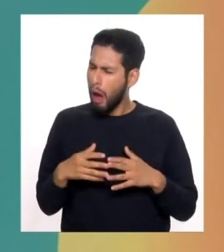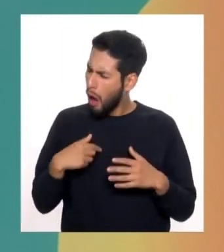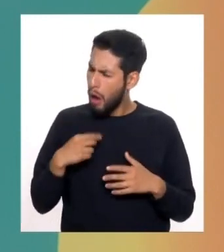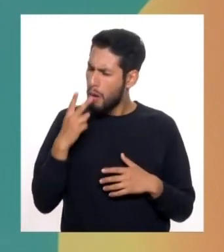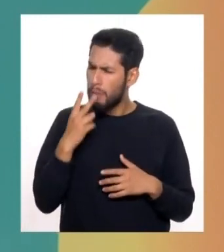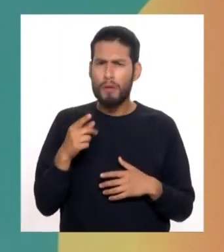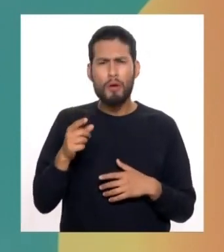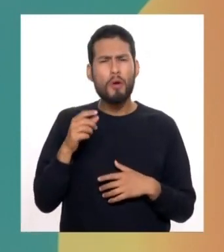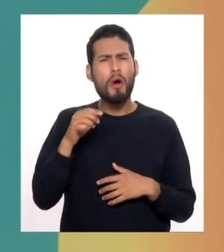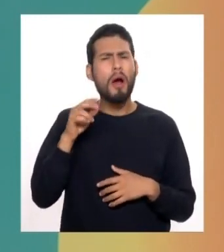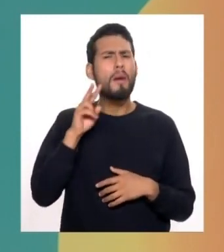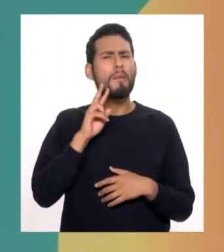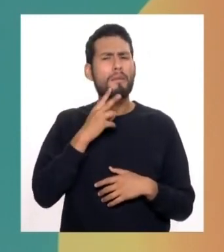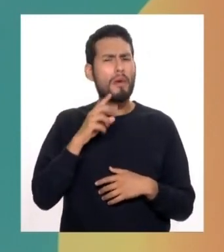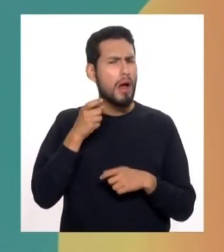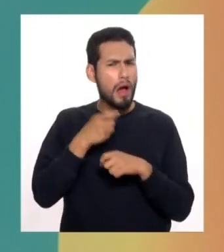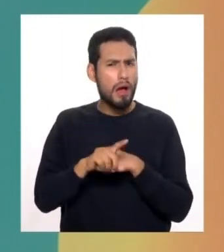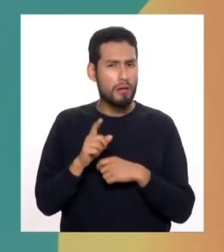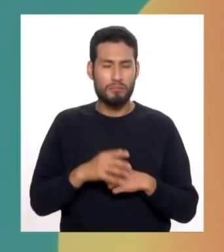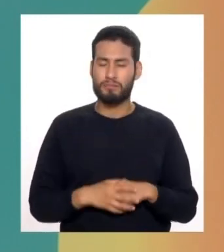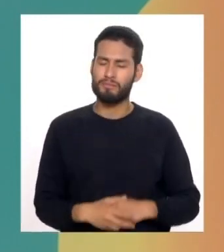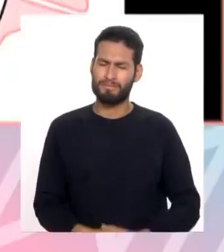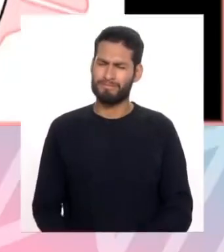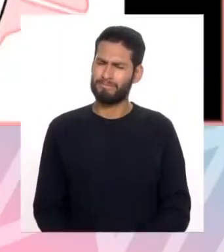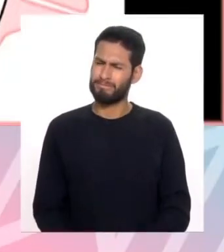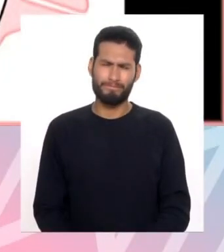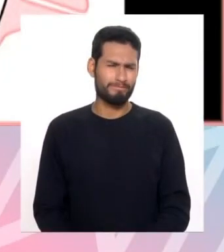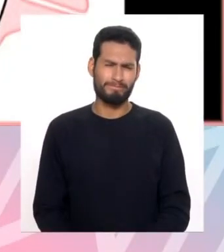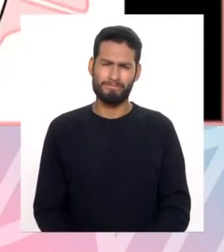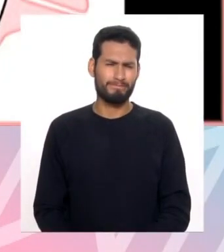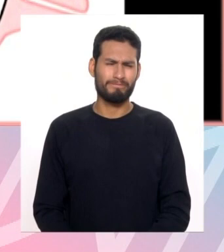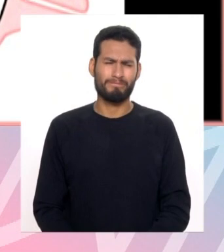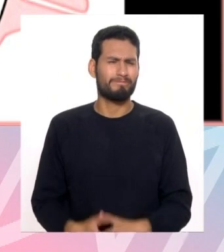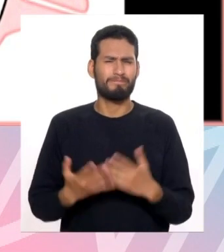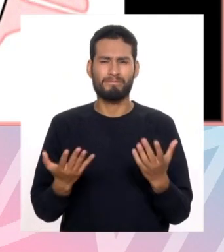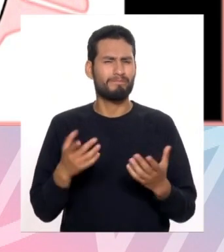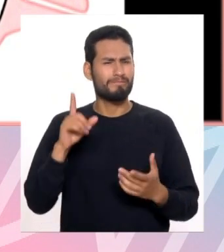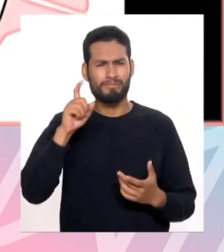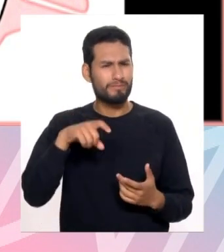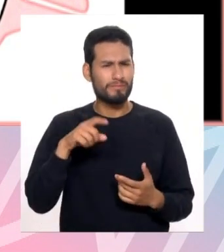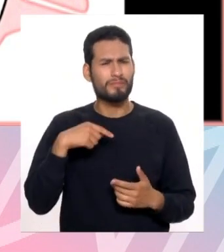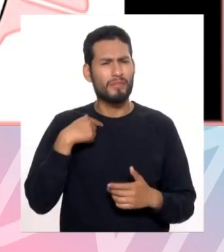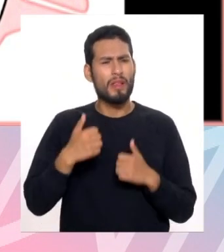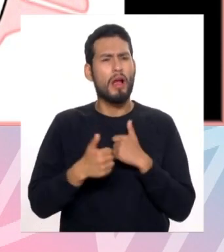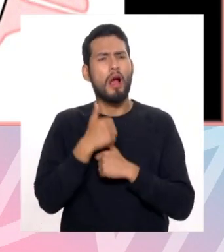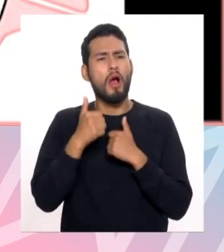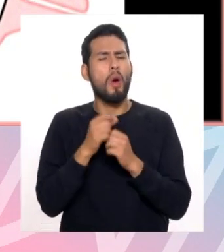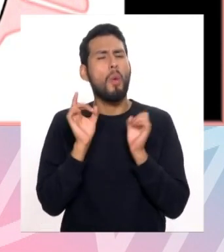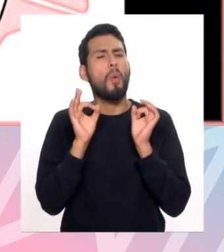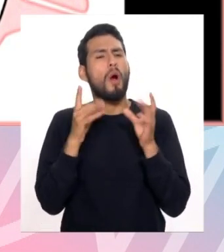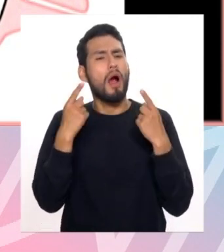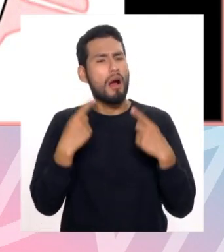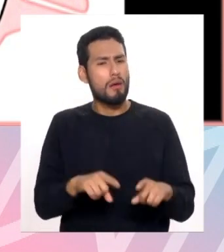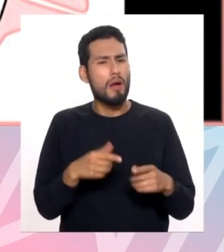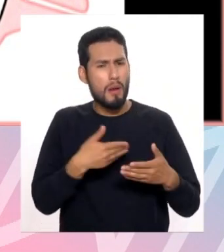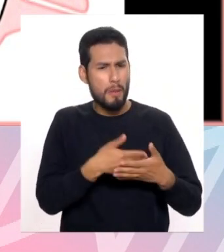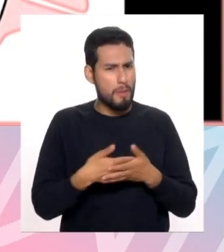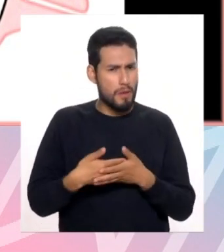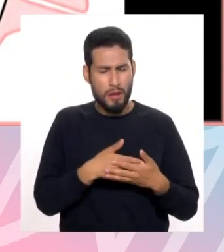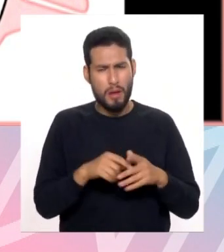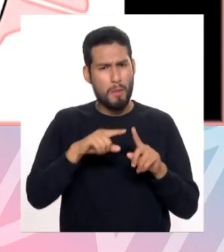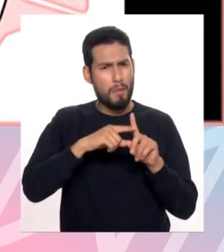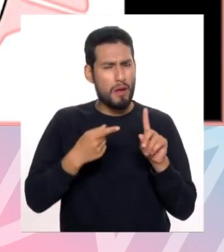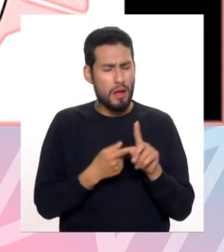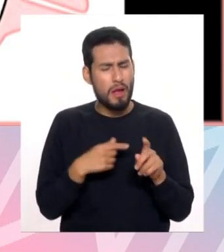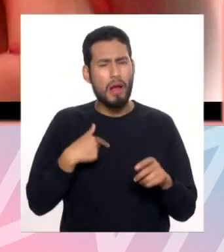que una copa de vino no hace daño. Definitivamente no hay necesidad de por qué arriesgar la salud o el crecimiento del bebé